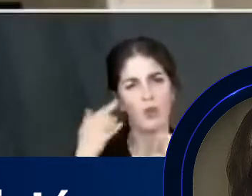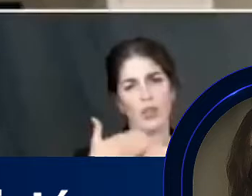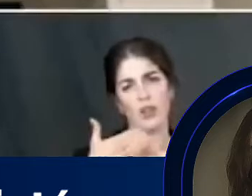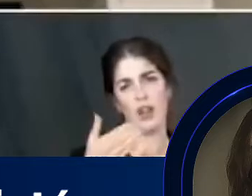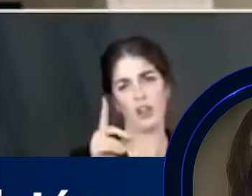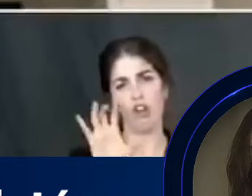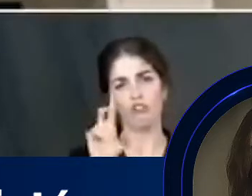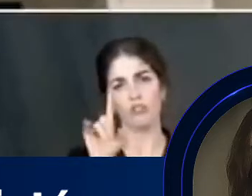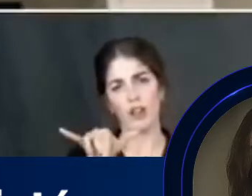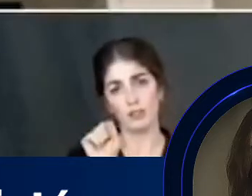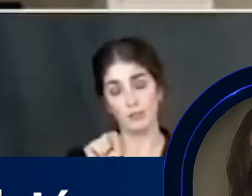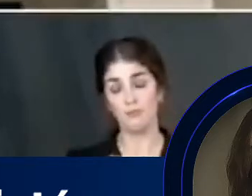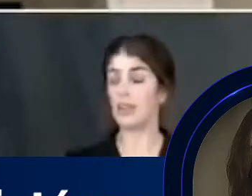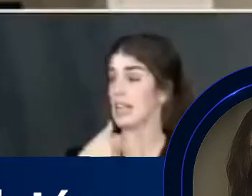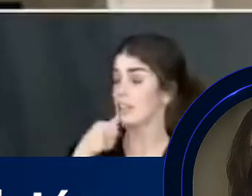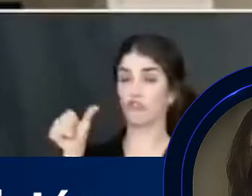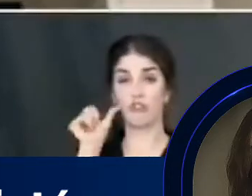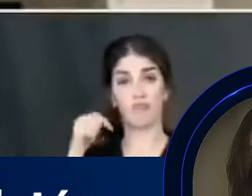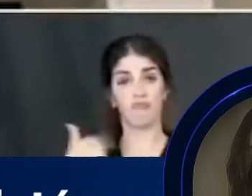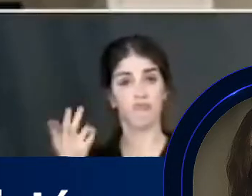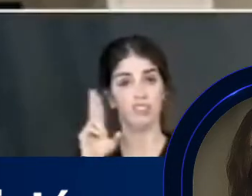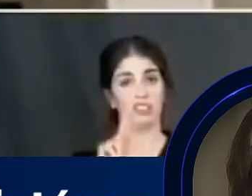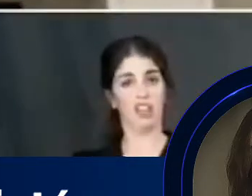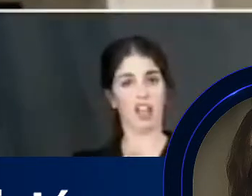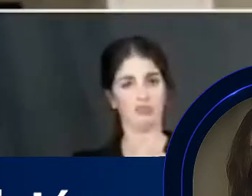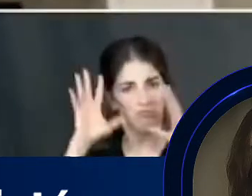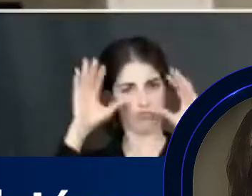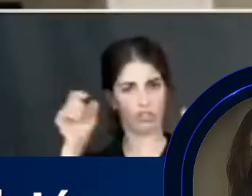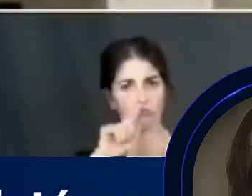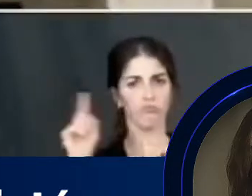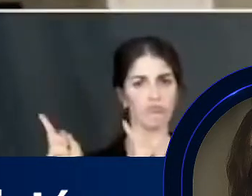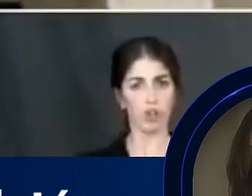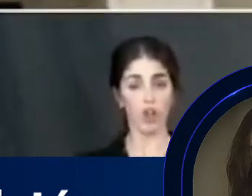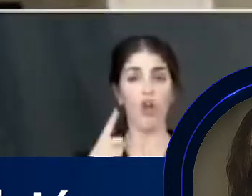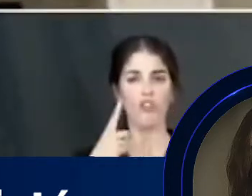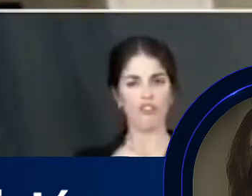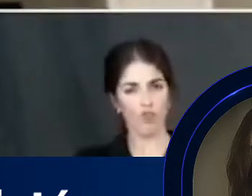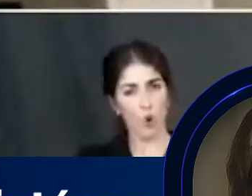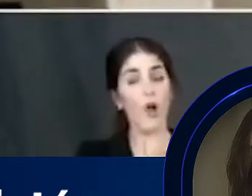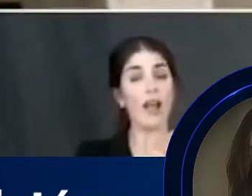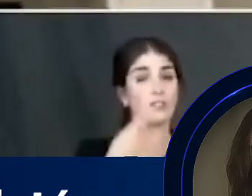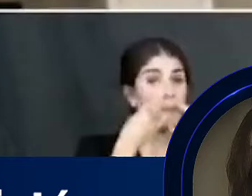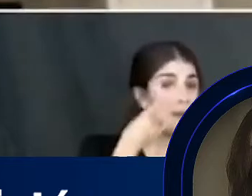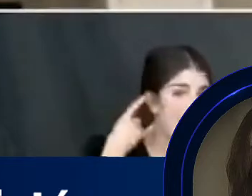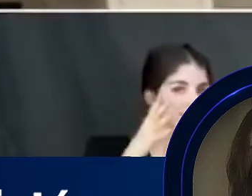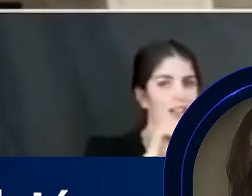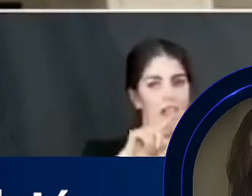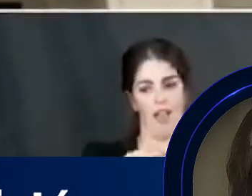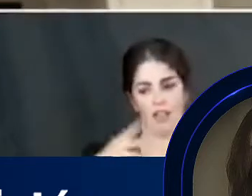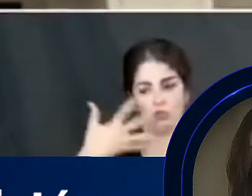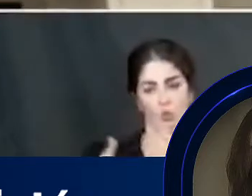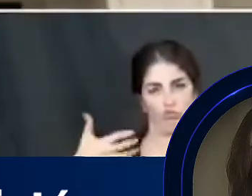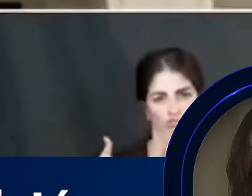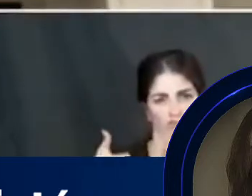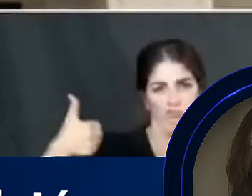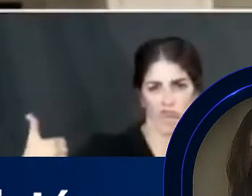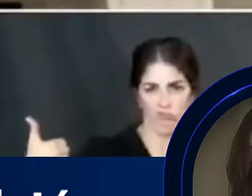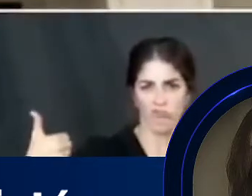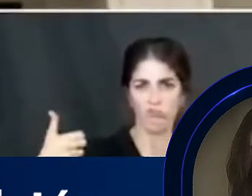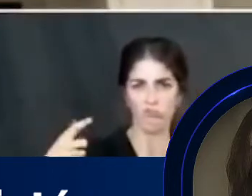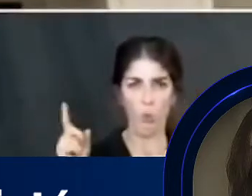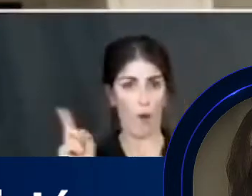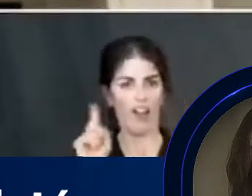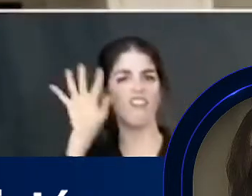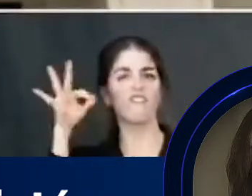lo llevó a la derrota. Entonces viene un gobierno donde se plantea que la prioridad es combatir la pandemia, cueste lo que